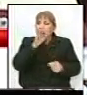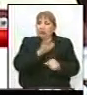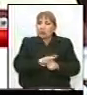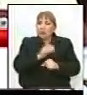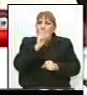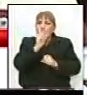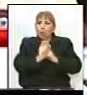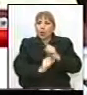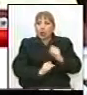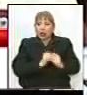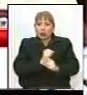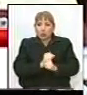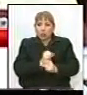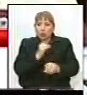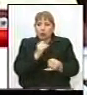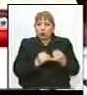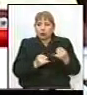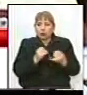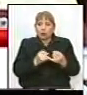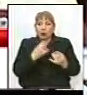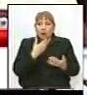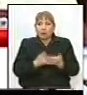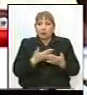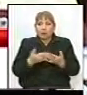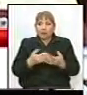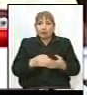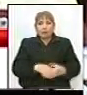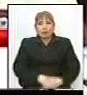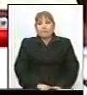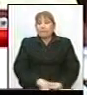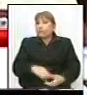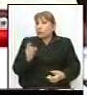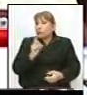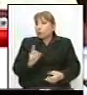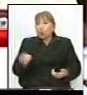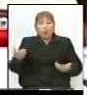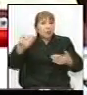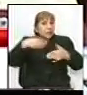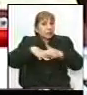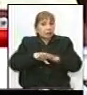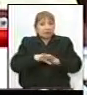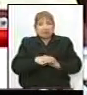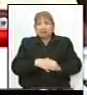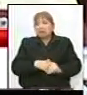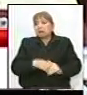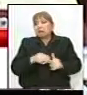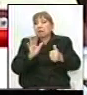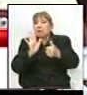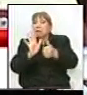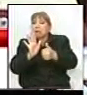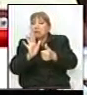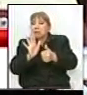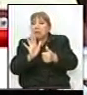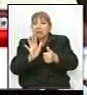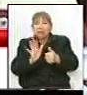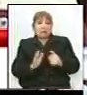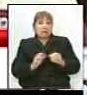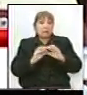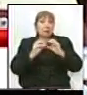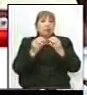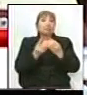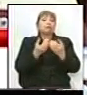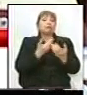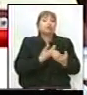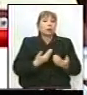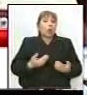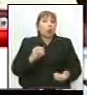de concluido el último proceso electoral, si no hubiese alcanzado al menos 6 representantes al Congreso de la República,